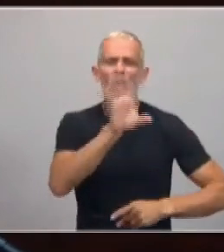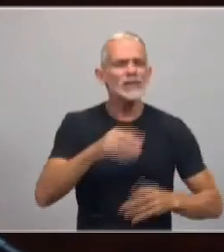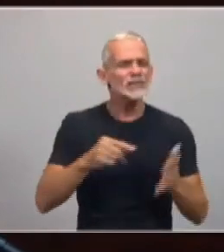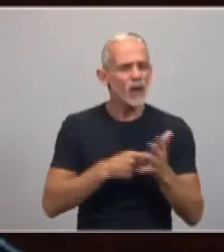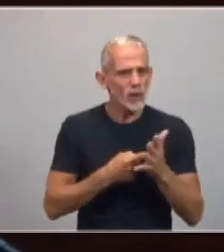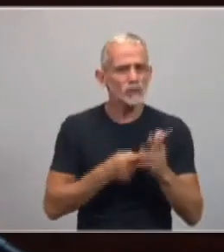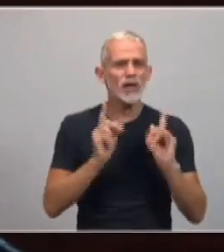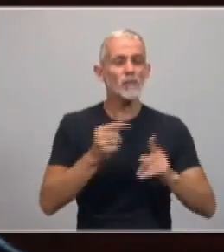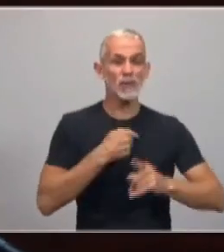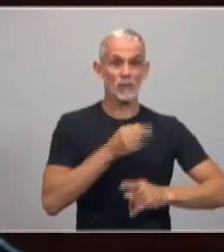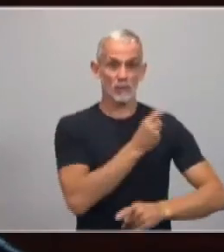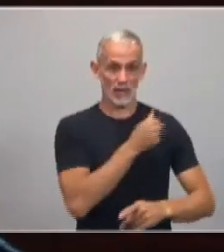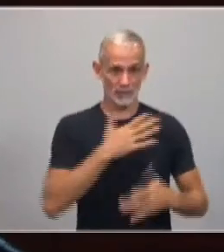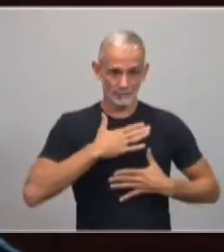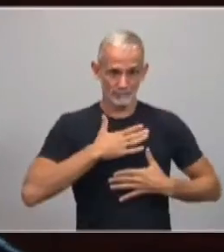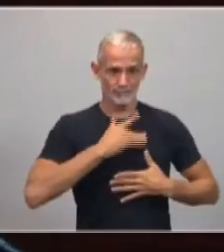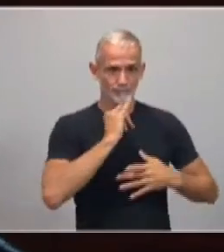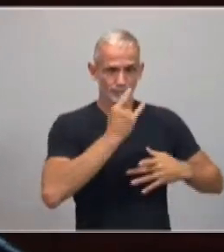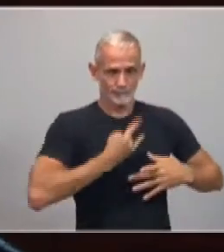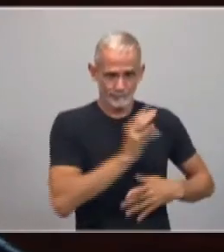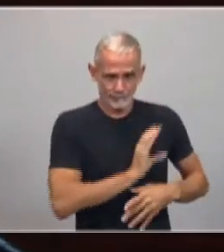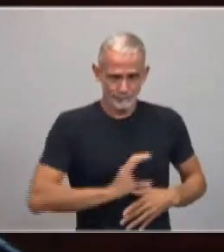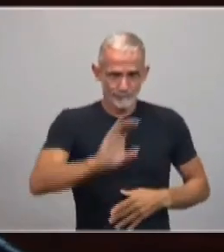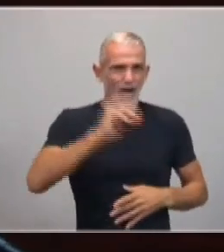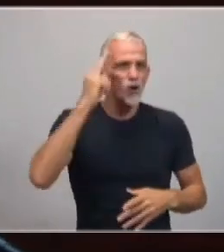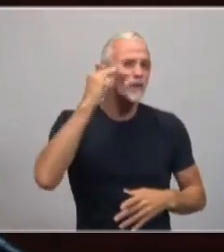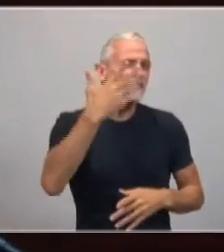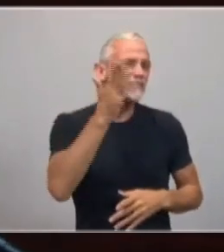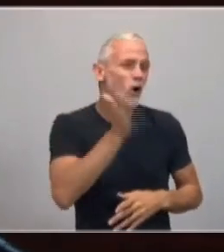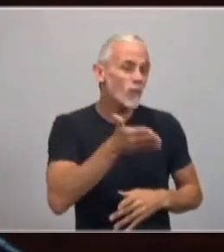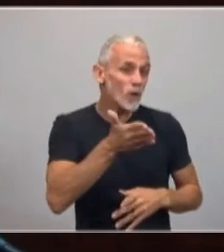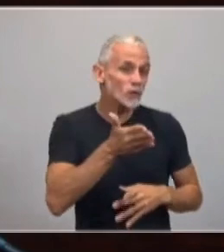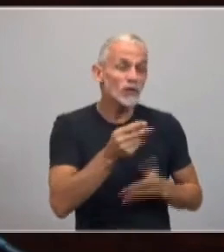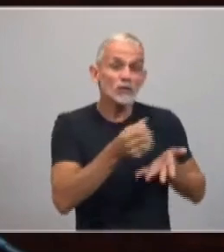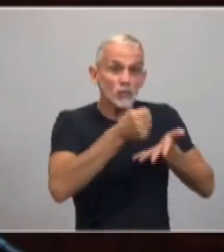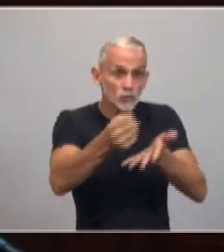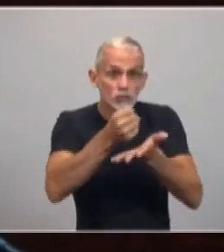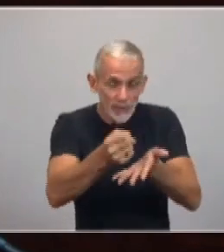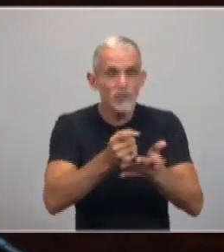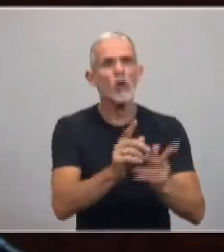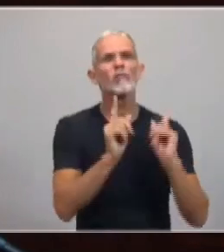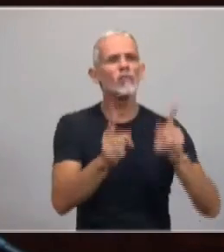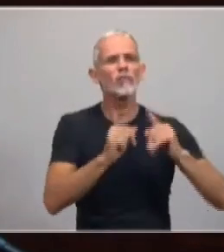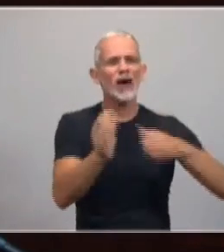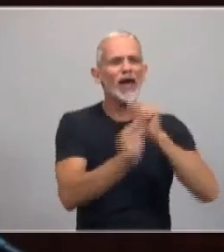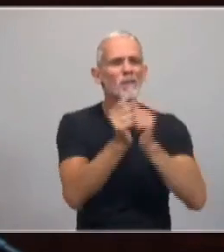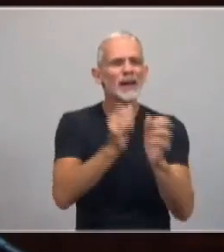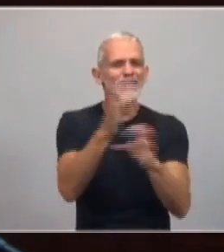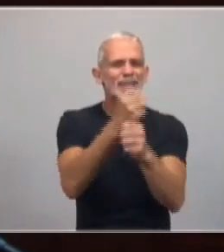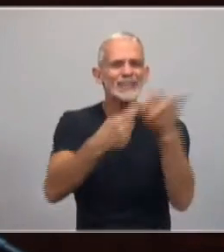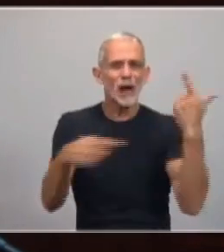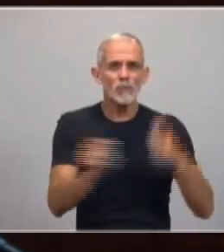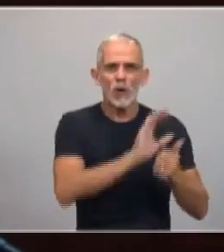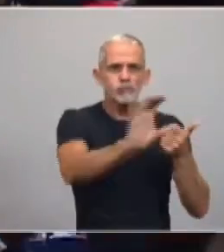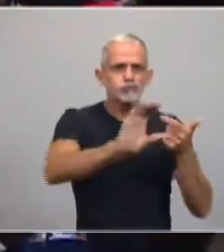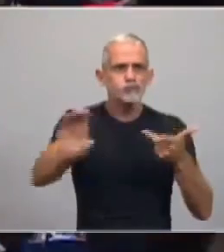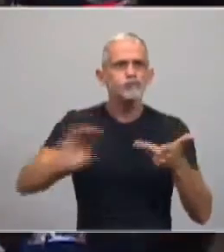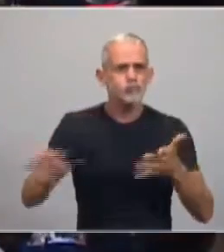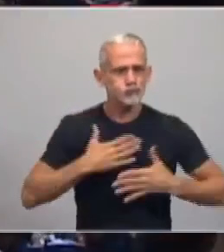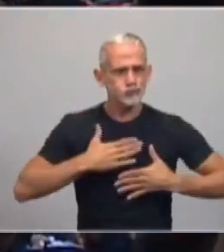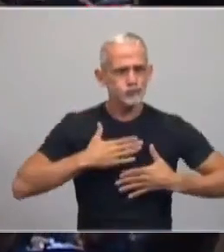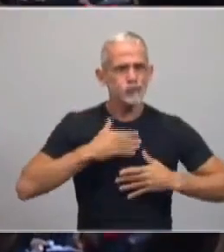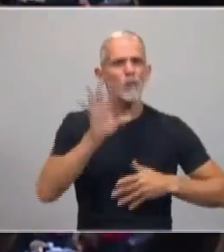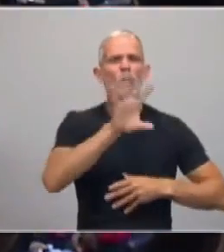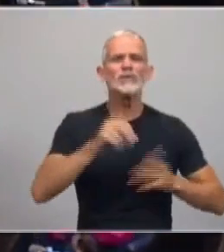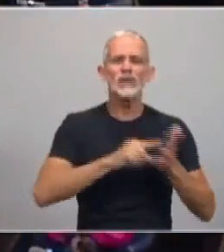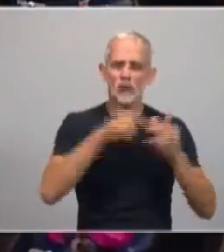con recursos propios el 95% de los subsidios que las empresas de transporte reciben en la actualidad